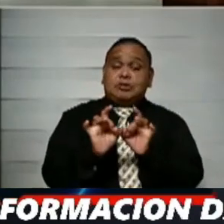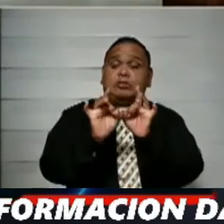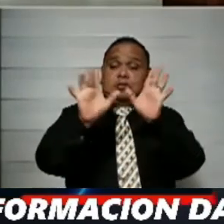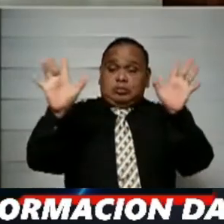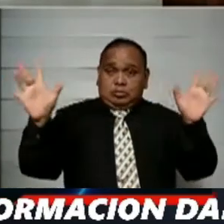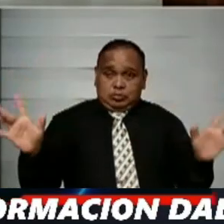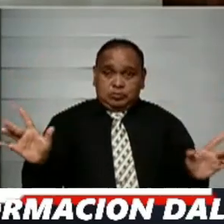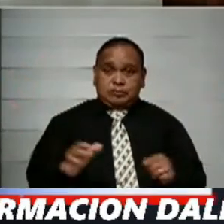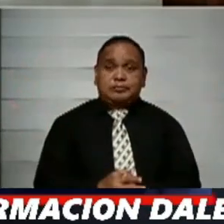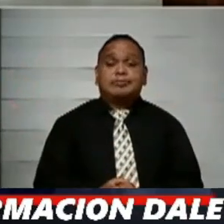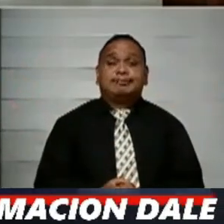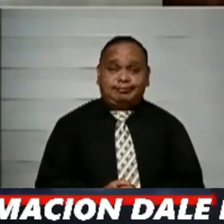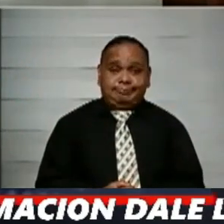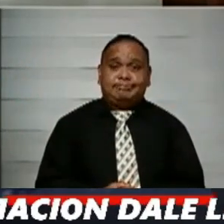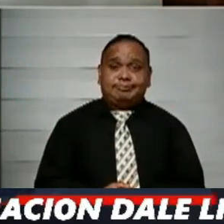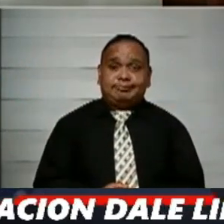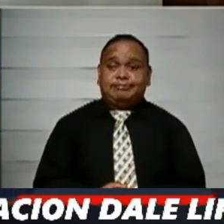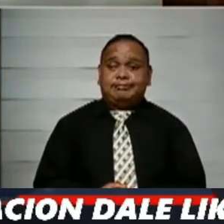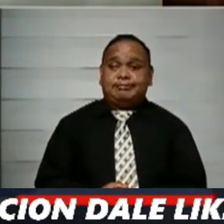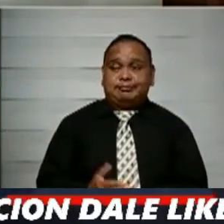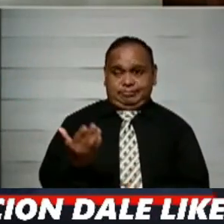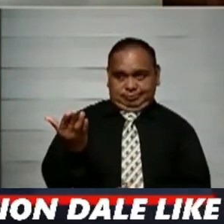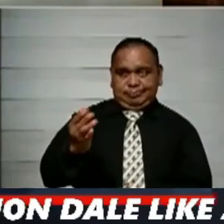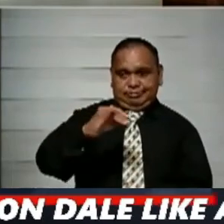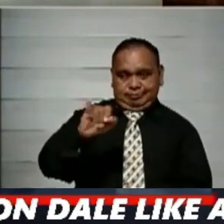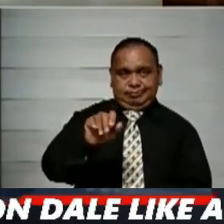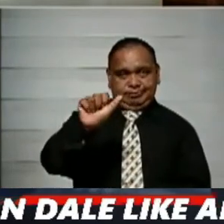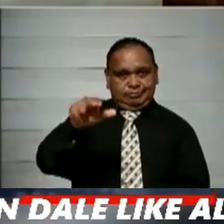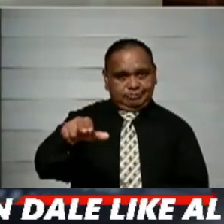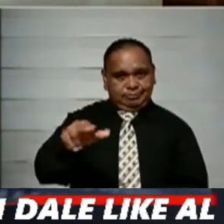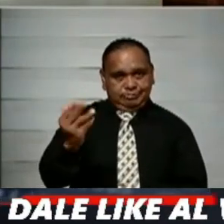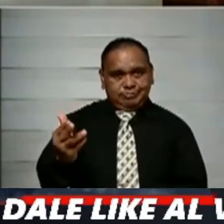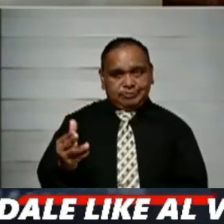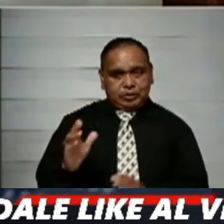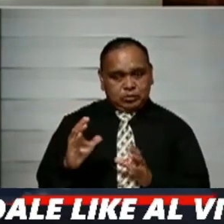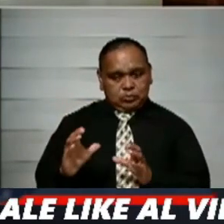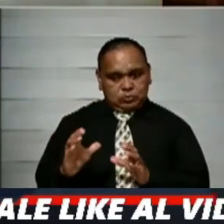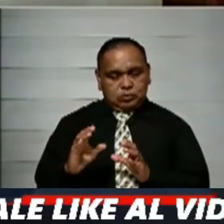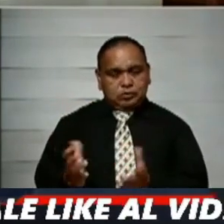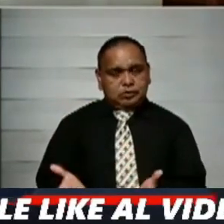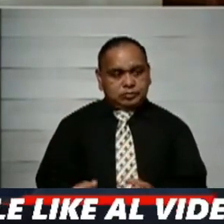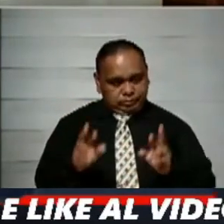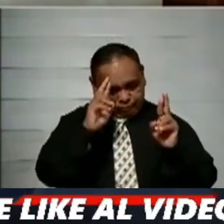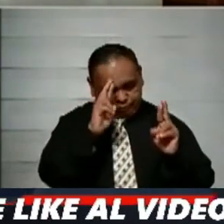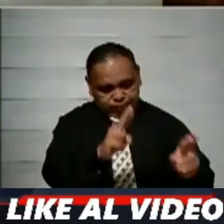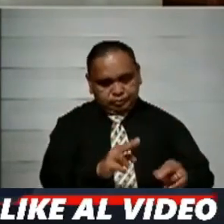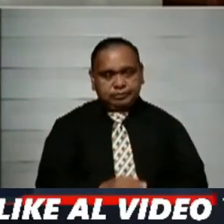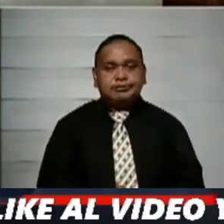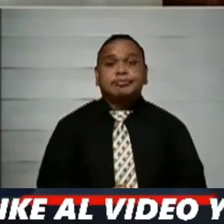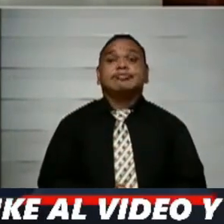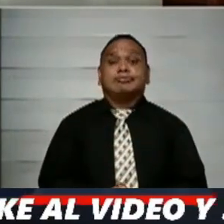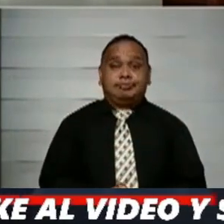respeto, más que nada consideración a ti, Juan Pedro, porque eres tan cuidadoso y dices, bueno, vamos a respetarlo. No, esto